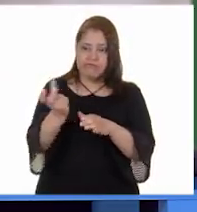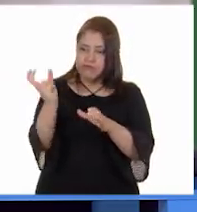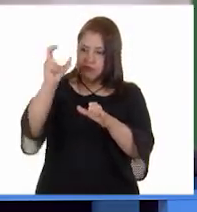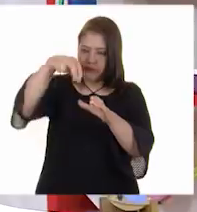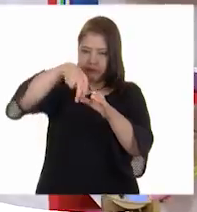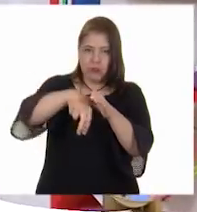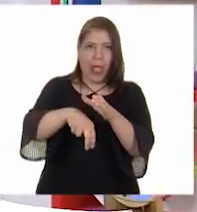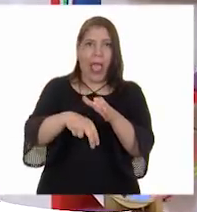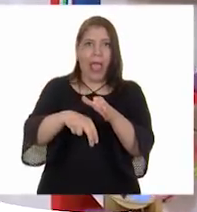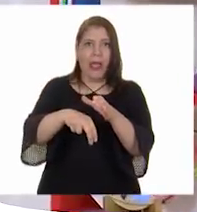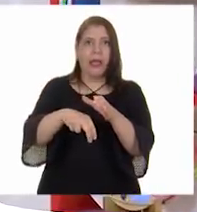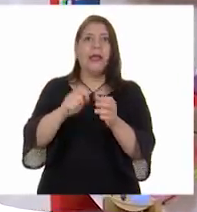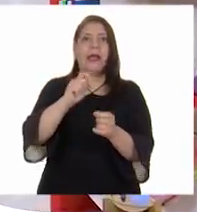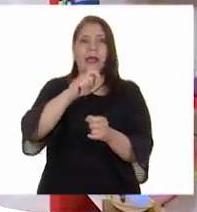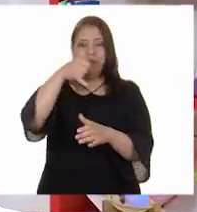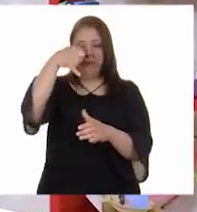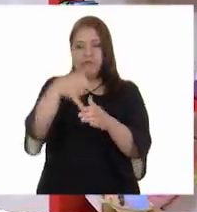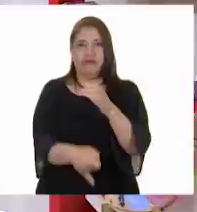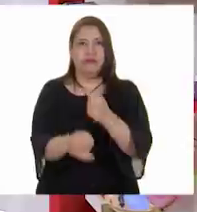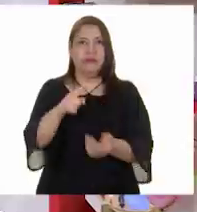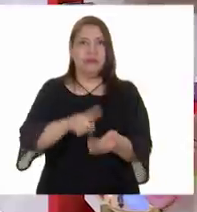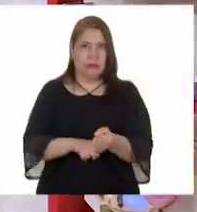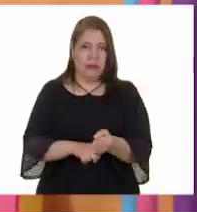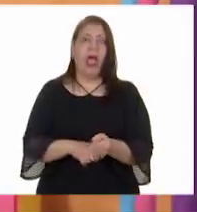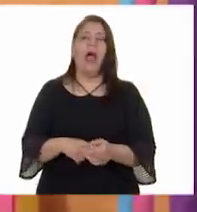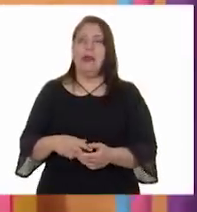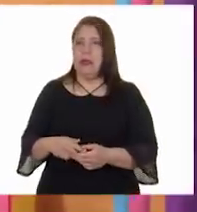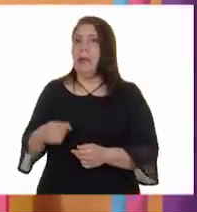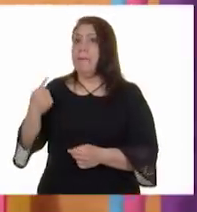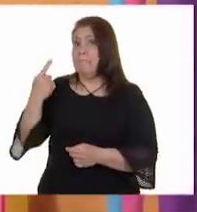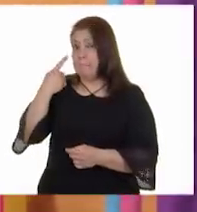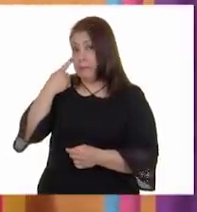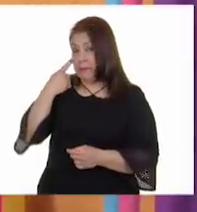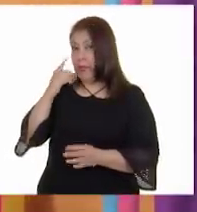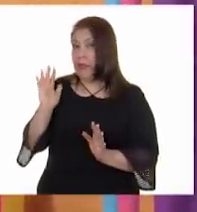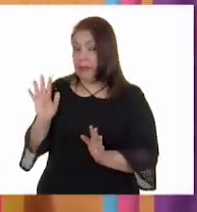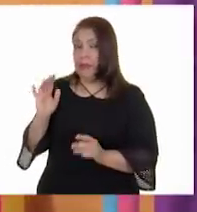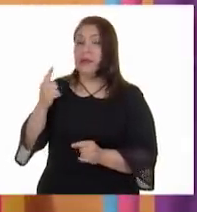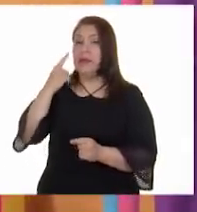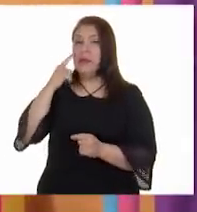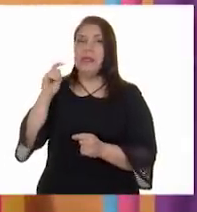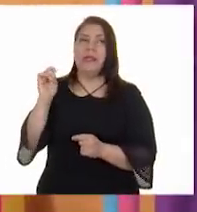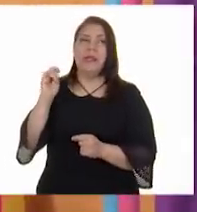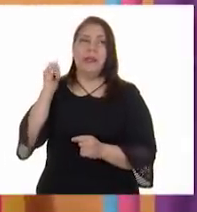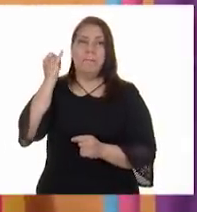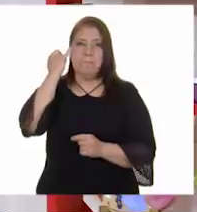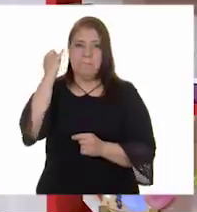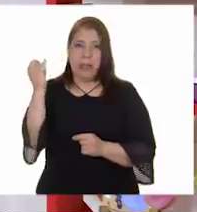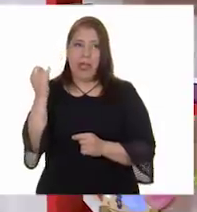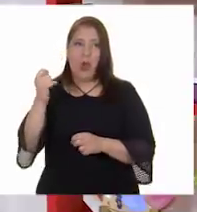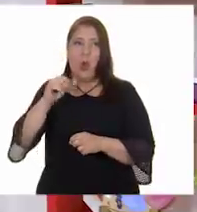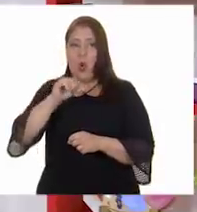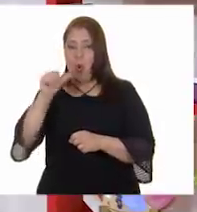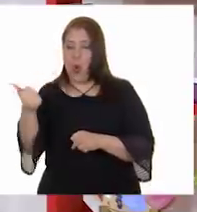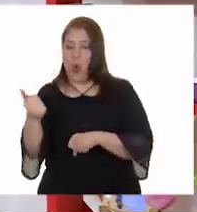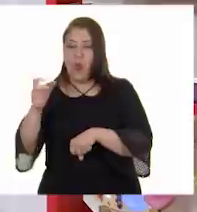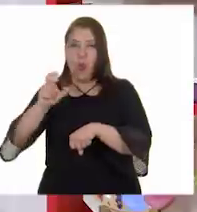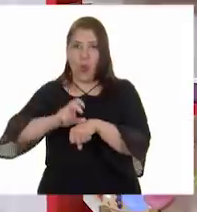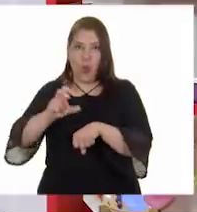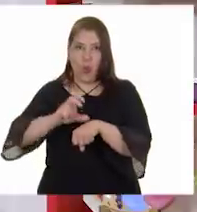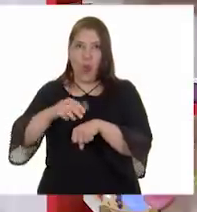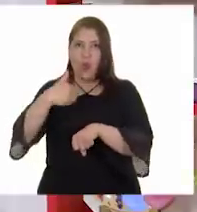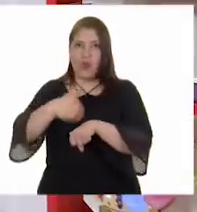agua llegó al fondo. Uh-huh, se sumergió. Pero si ahora vierto el huevo en el vaso número